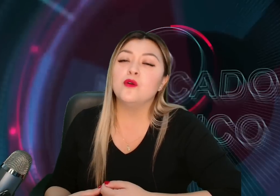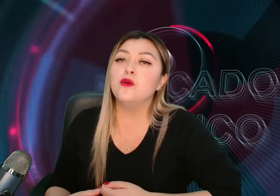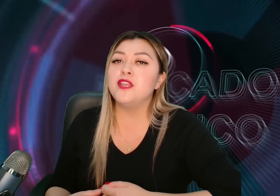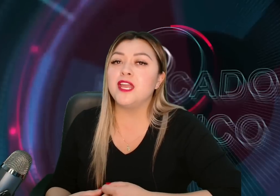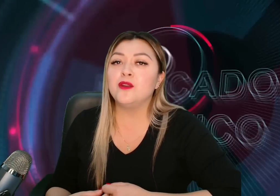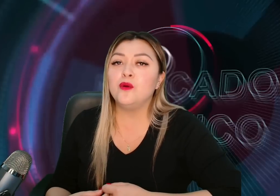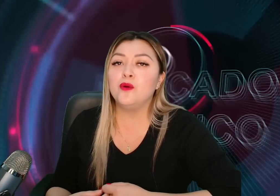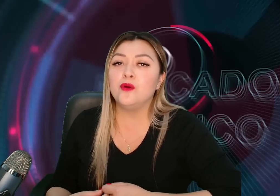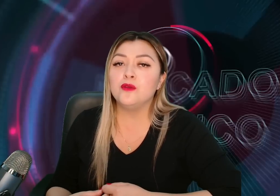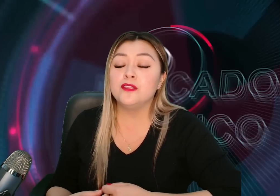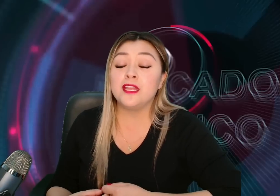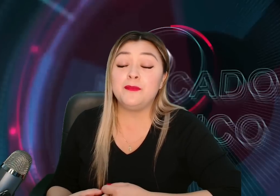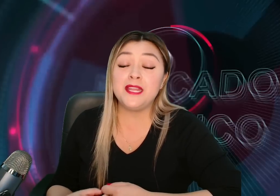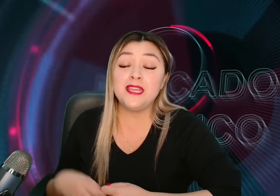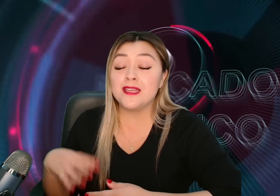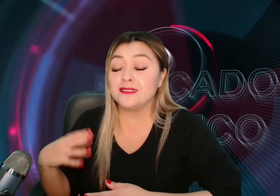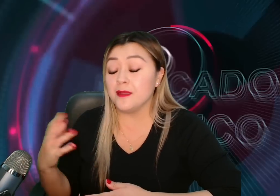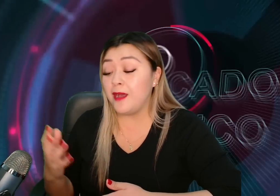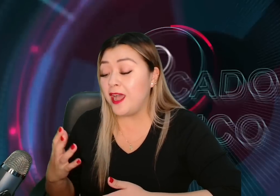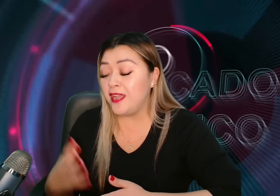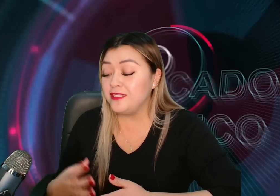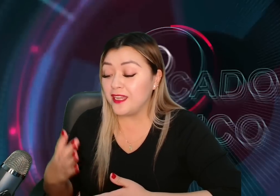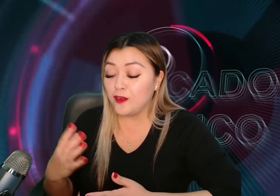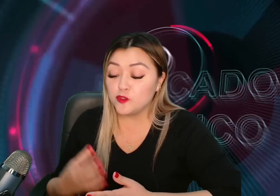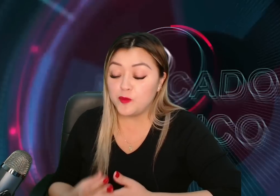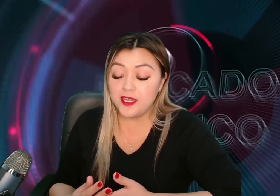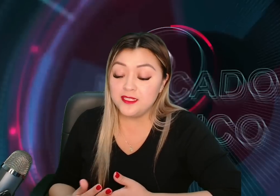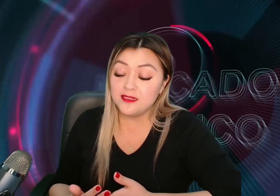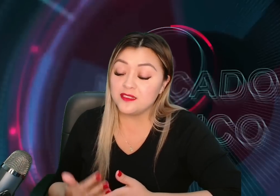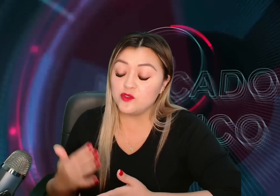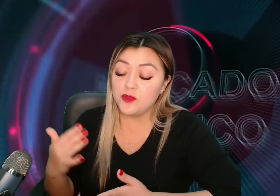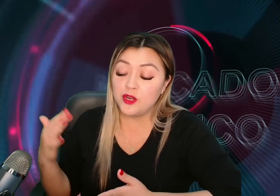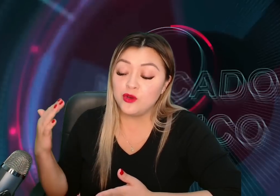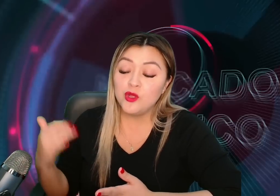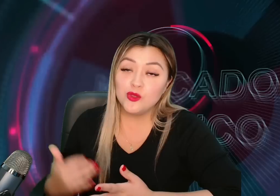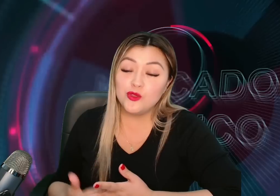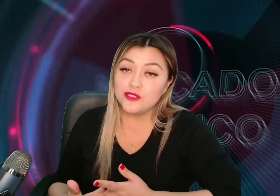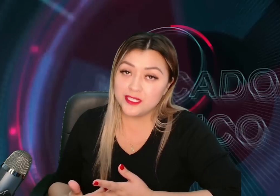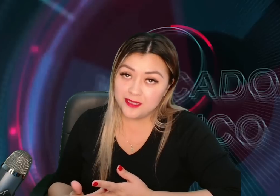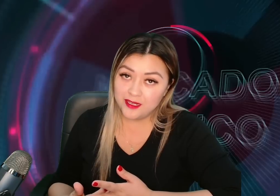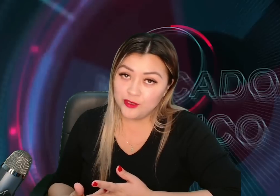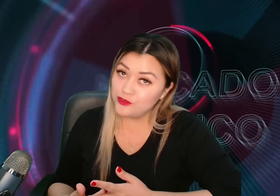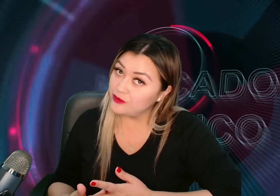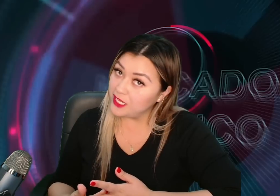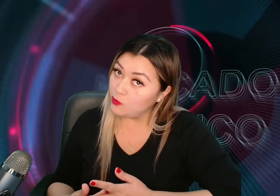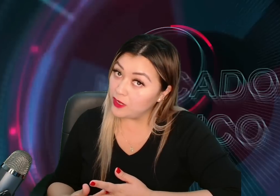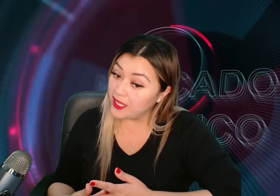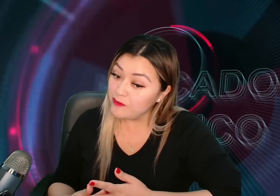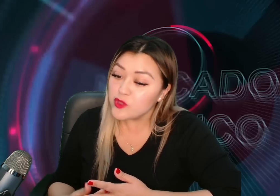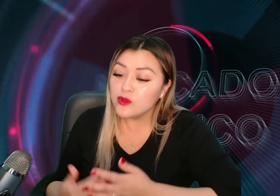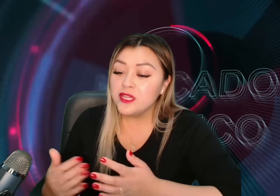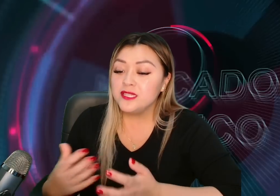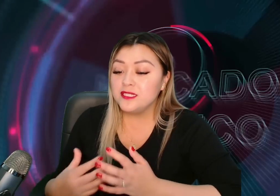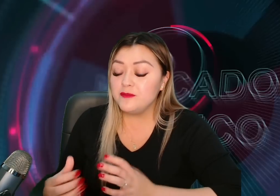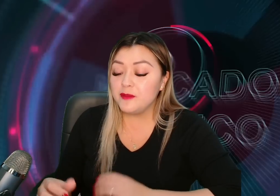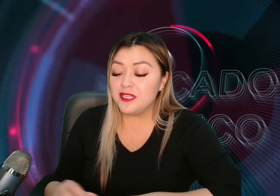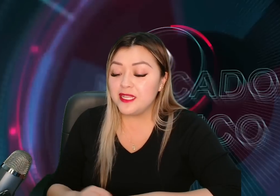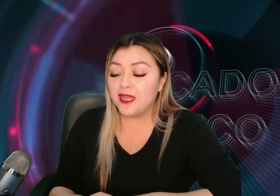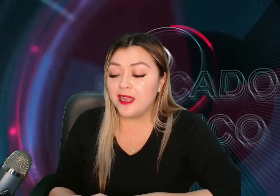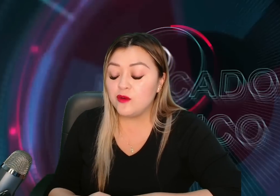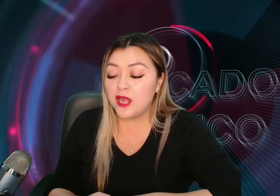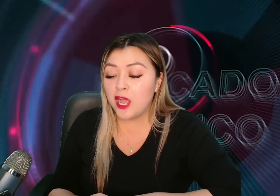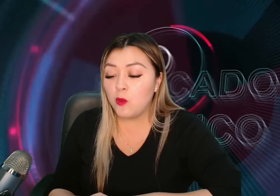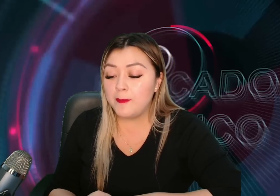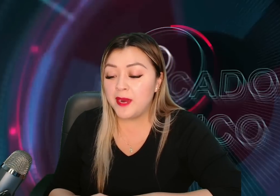gobierno del Pri ya se va llegan los panistas estuvieron dos sexenios y cuál cambio simplemente